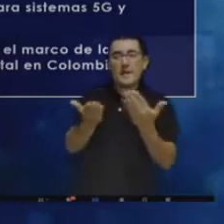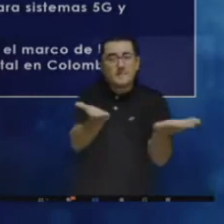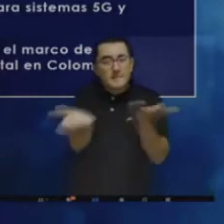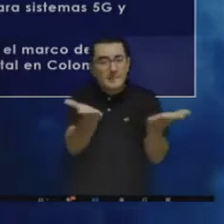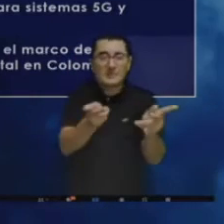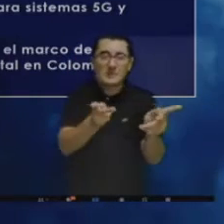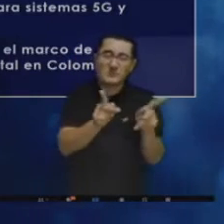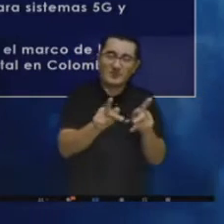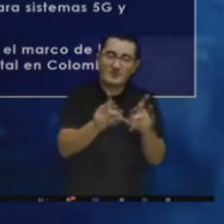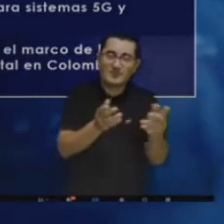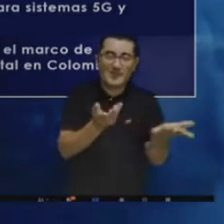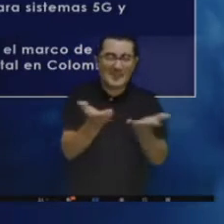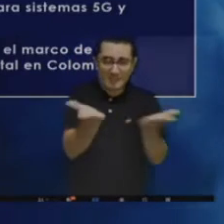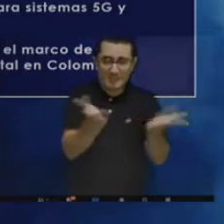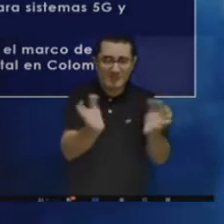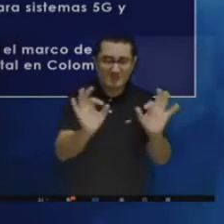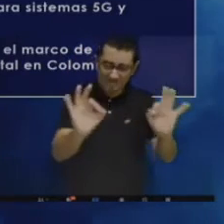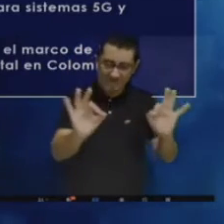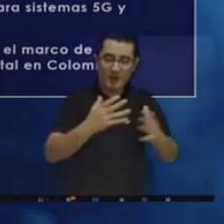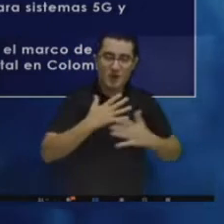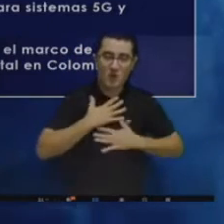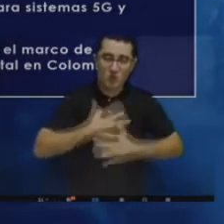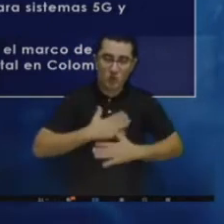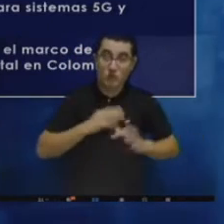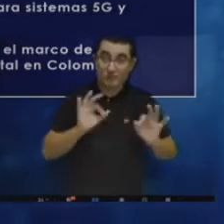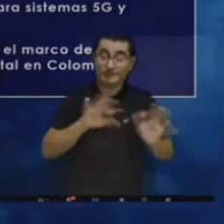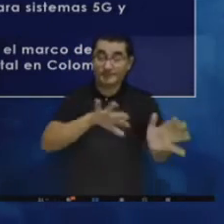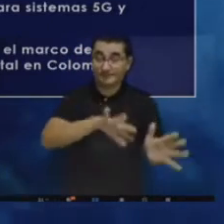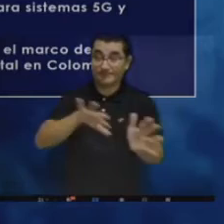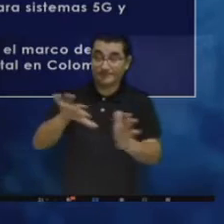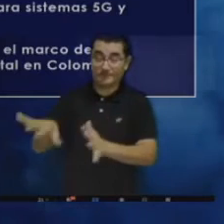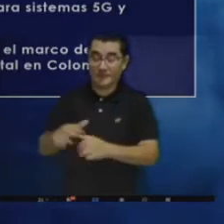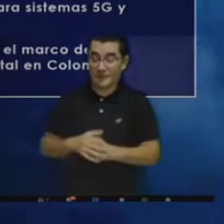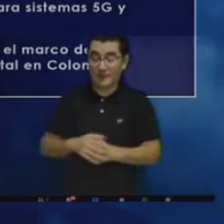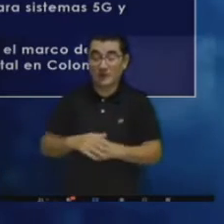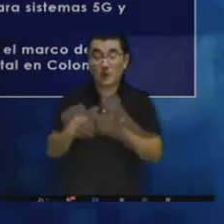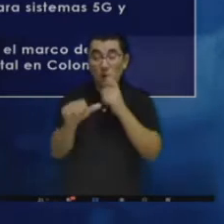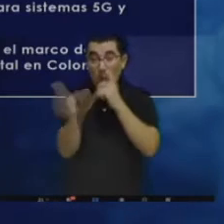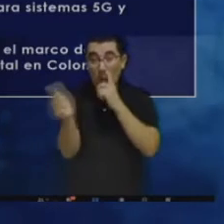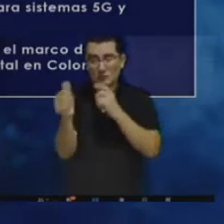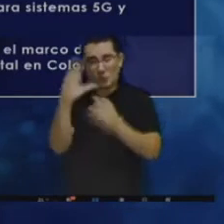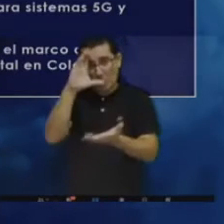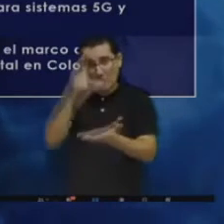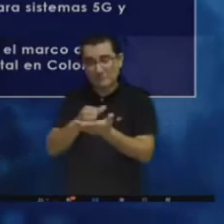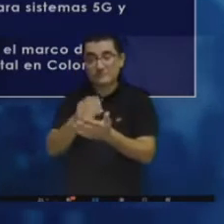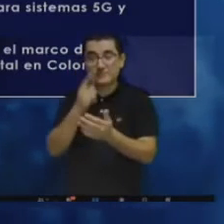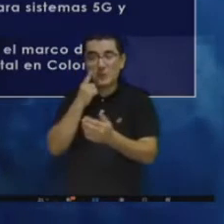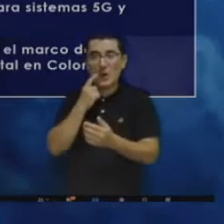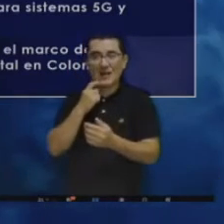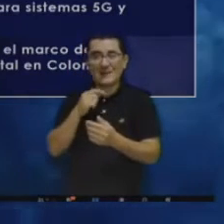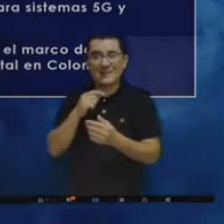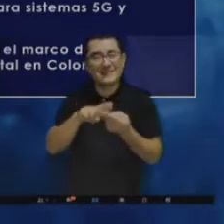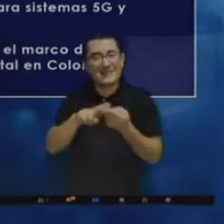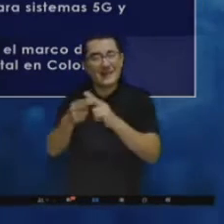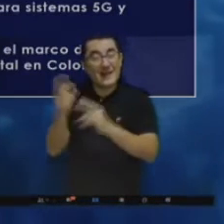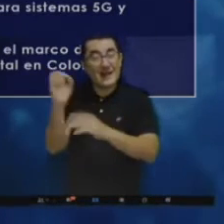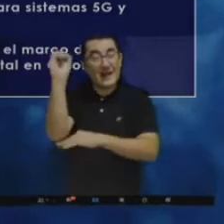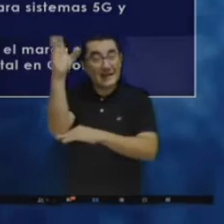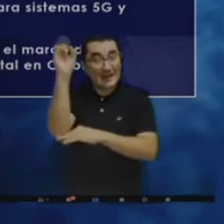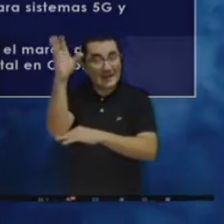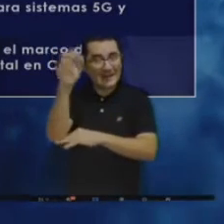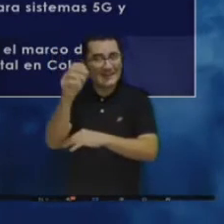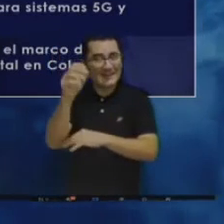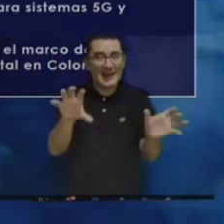De otro punto de vista, respecto a la agenda para la Conferencia Mundial de Radiocomunicaciones que organiza la OIT para el año